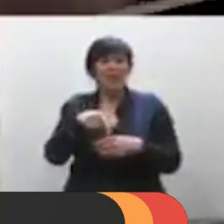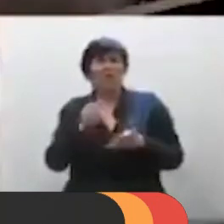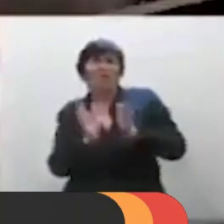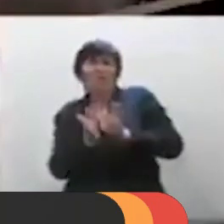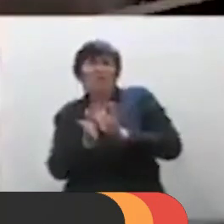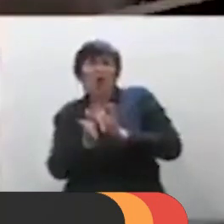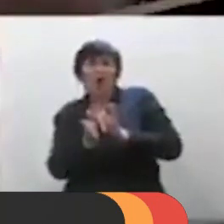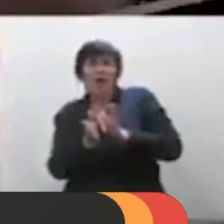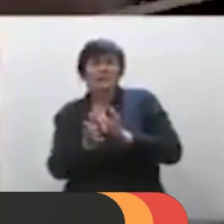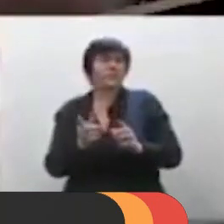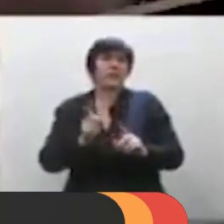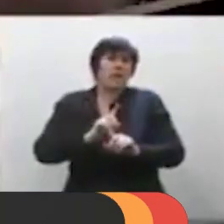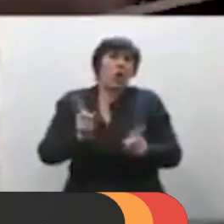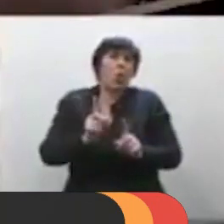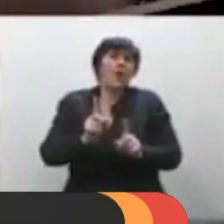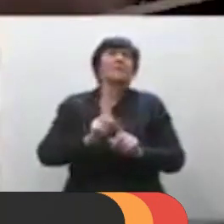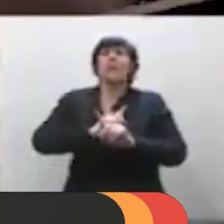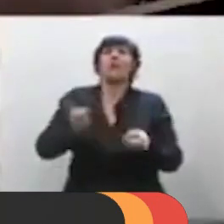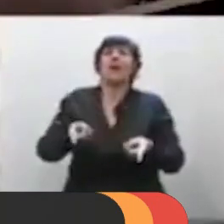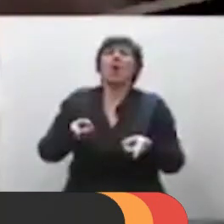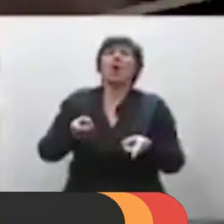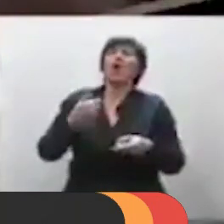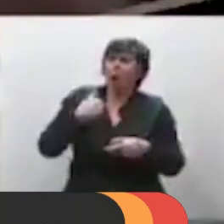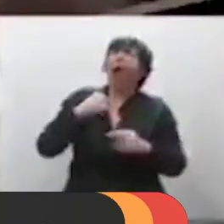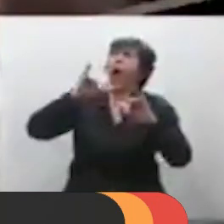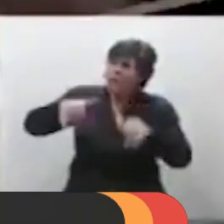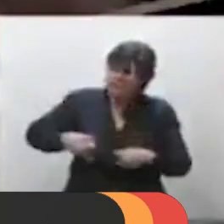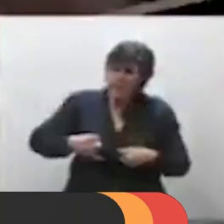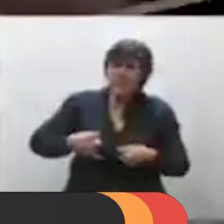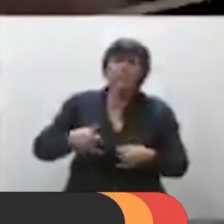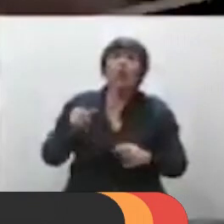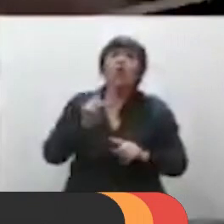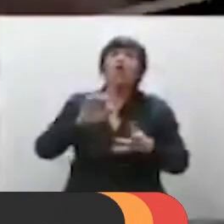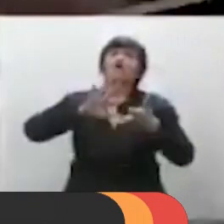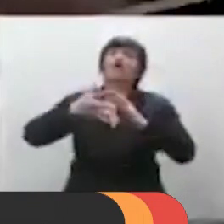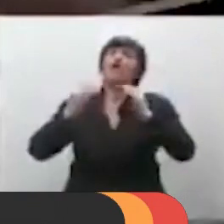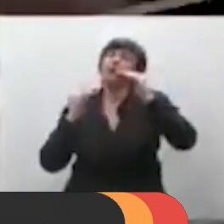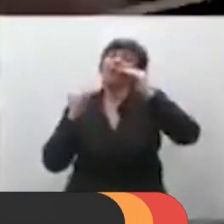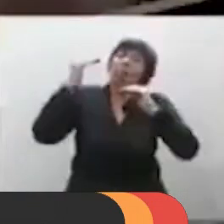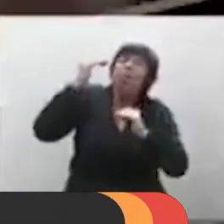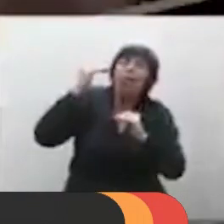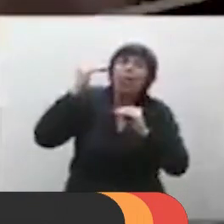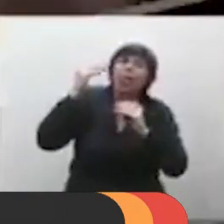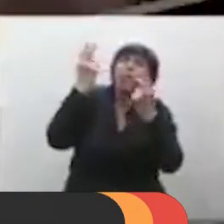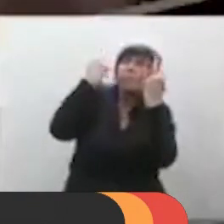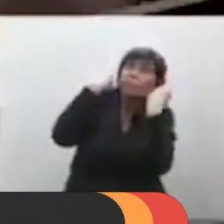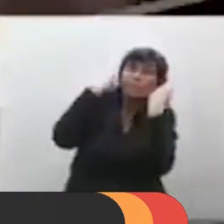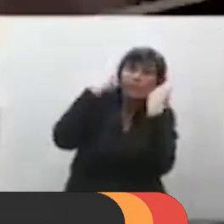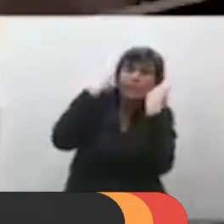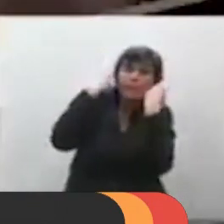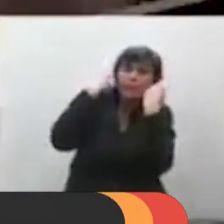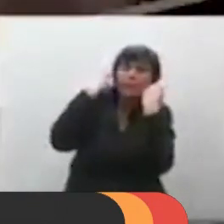se puede hablar de consentimiento, sino de una subordinación, de una sujeción. Con lo cual, creo que hasta tenemos